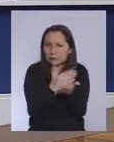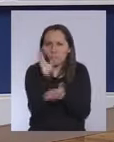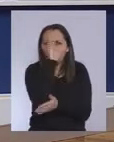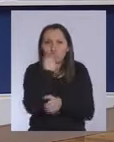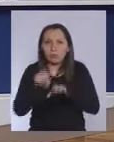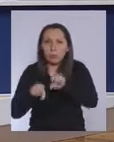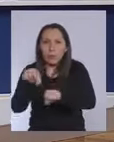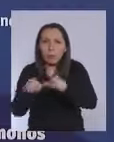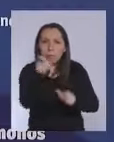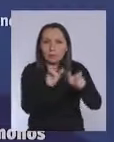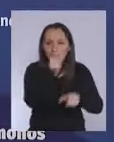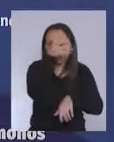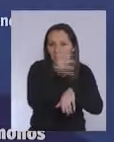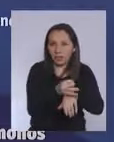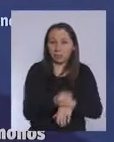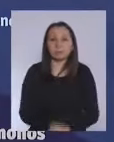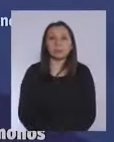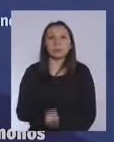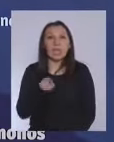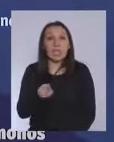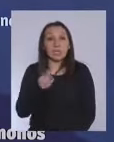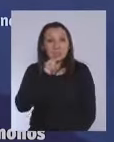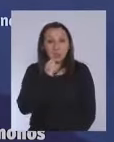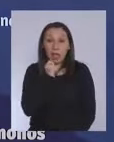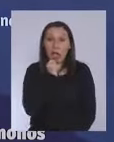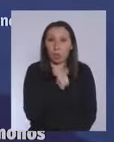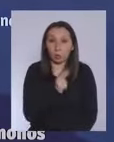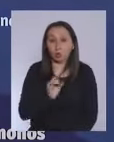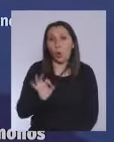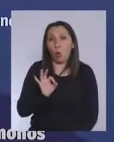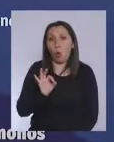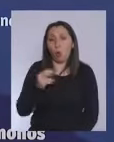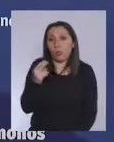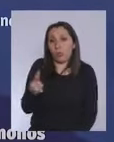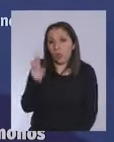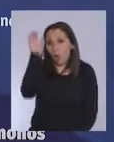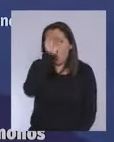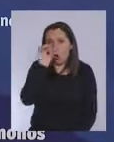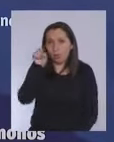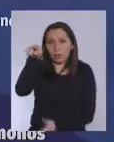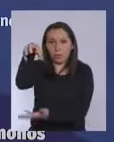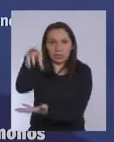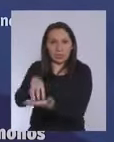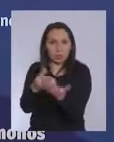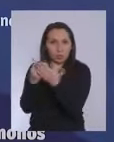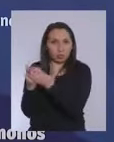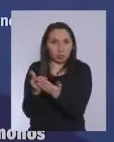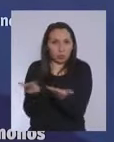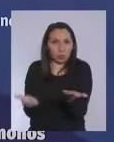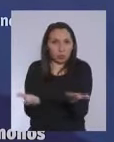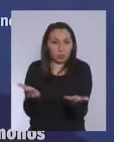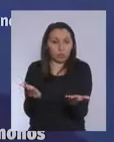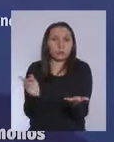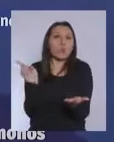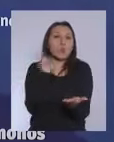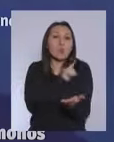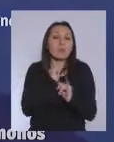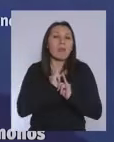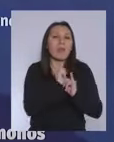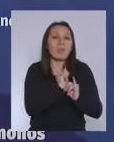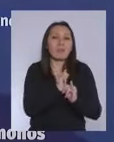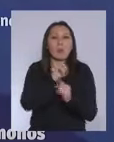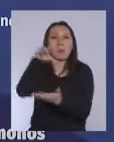activa de casos esto es una acusación o es una opinión de un centro de estudios es el último informe